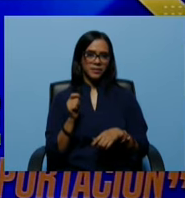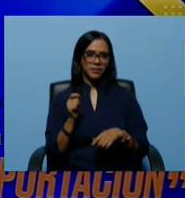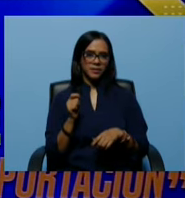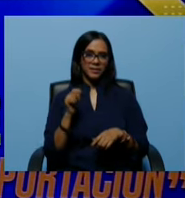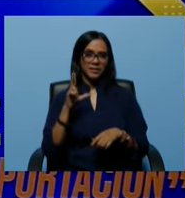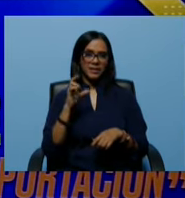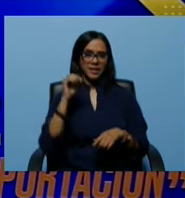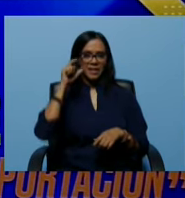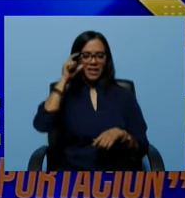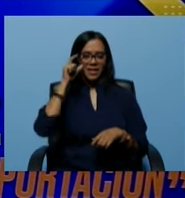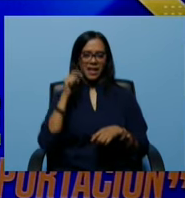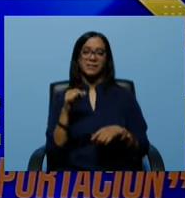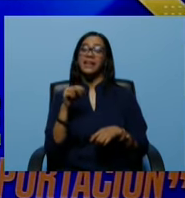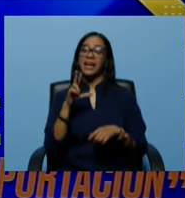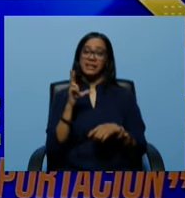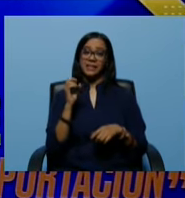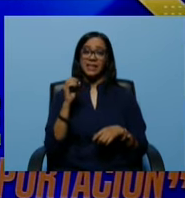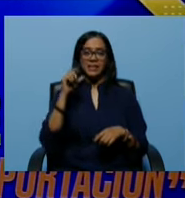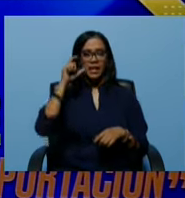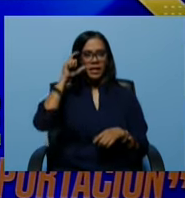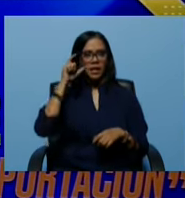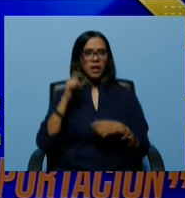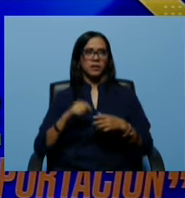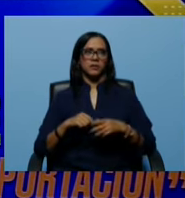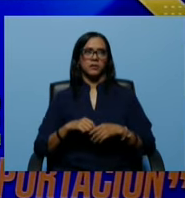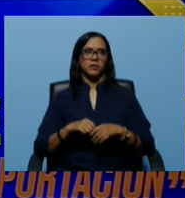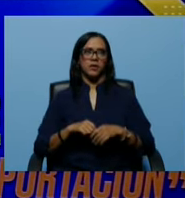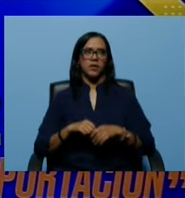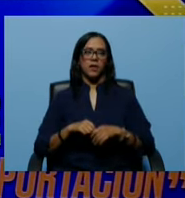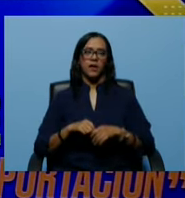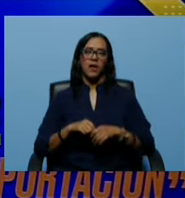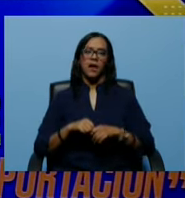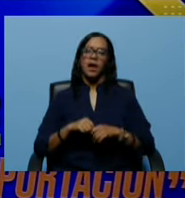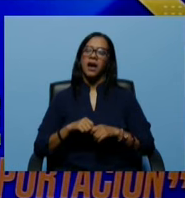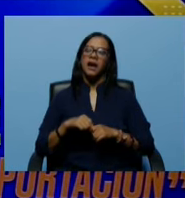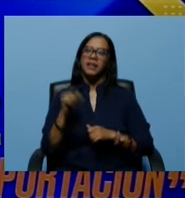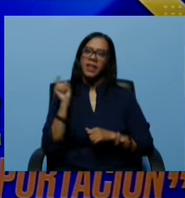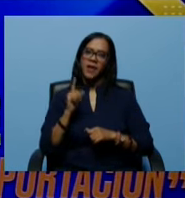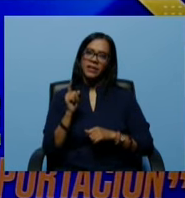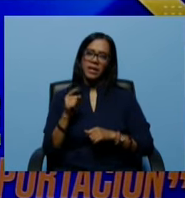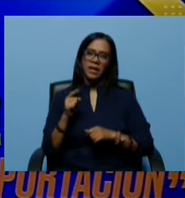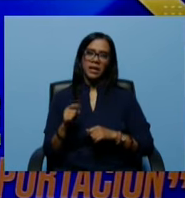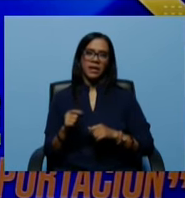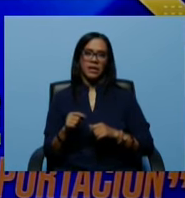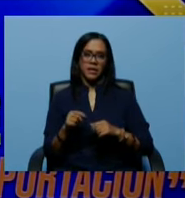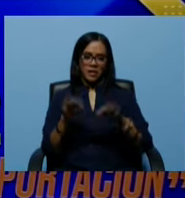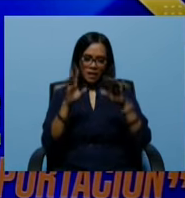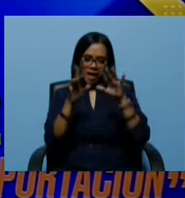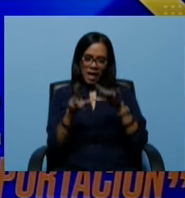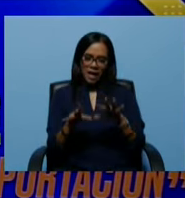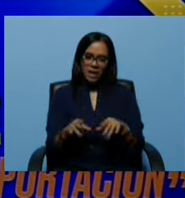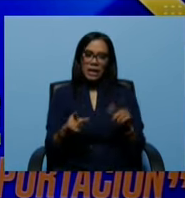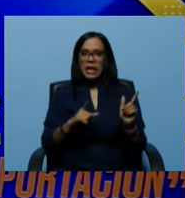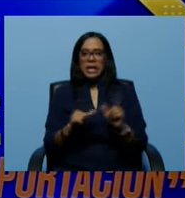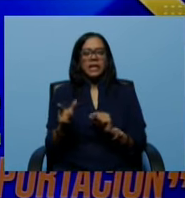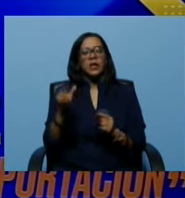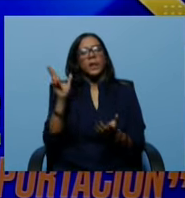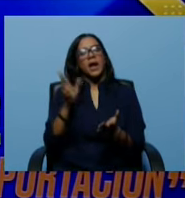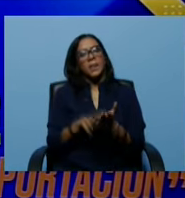30 días, en 30 días, deben tener redactado y listo para la